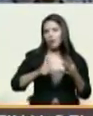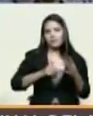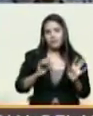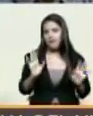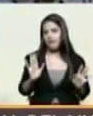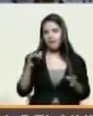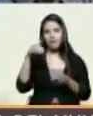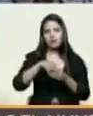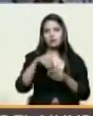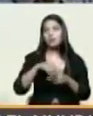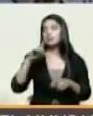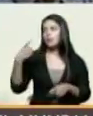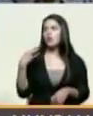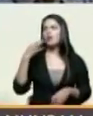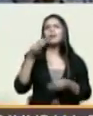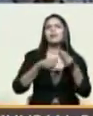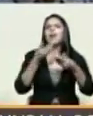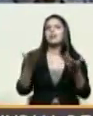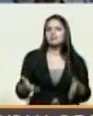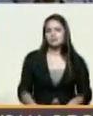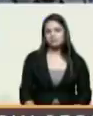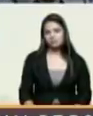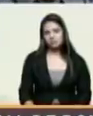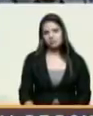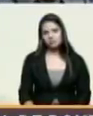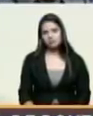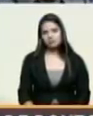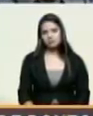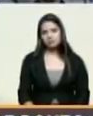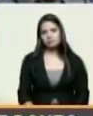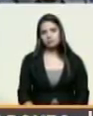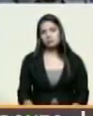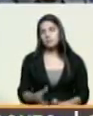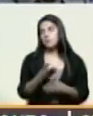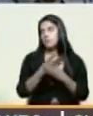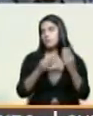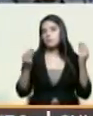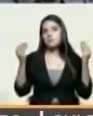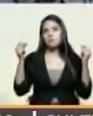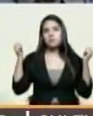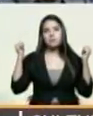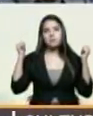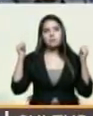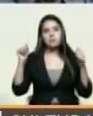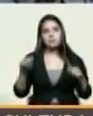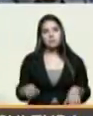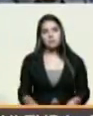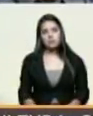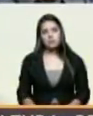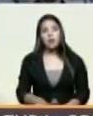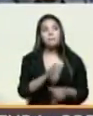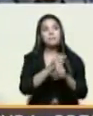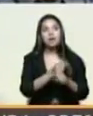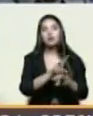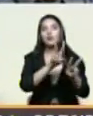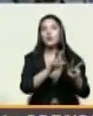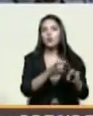¿Y después que los eligen, qué hacen? Se desaparecen. hasta que haya una nueva elección.